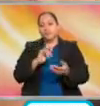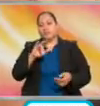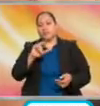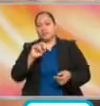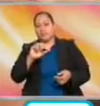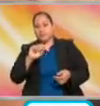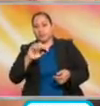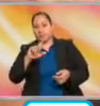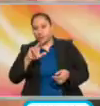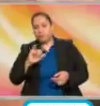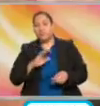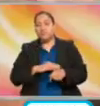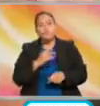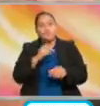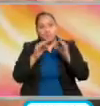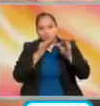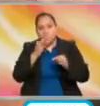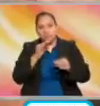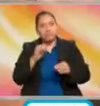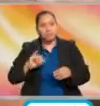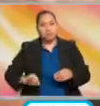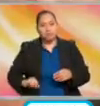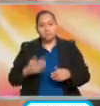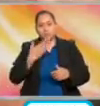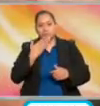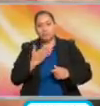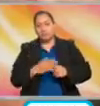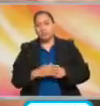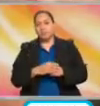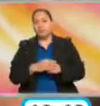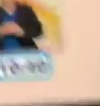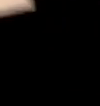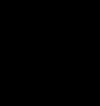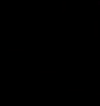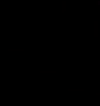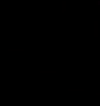gracias, Enrique, muchas por gracias, ponernos al día con estos temas que, bueno, claramente, como usted lo sabe, son muy importantes.